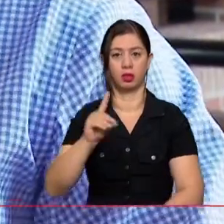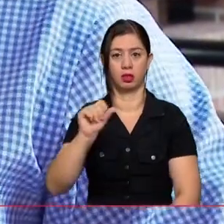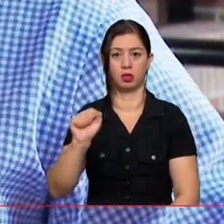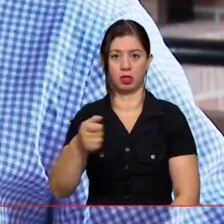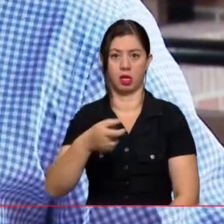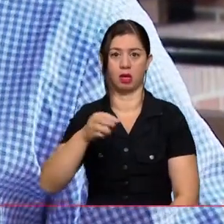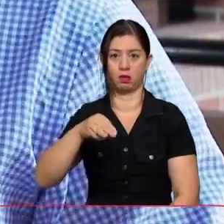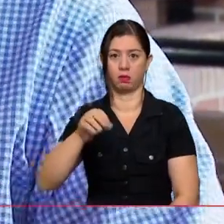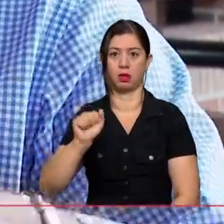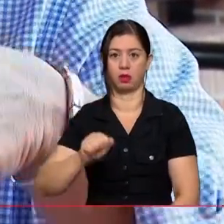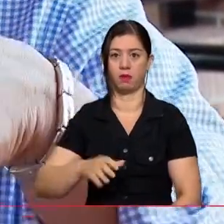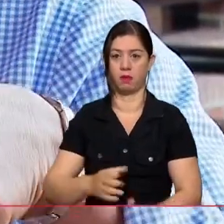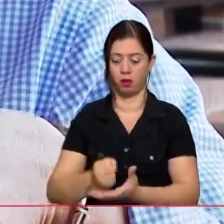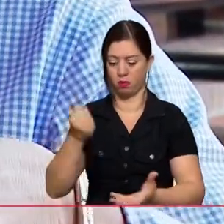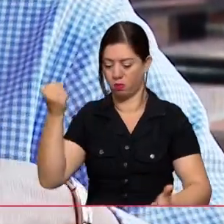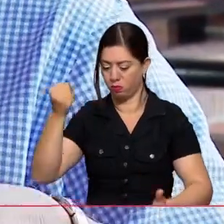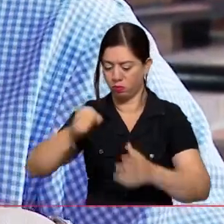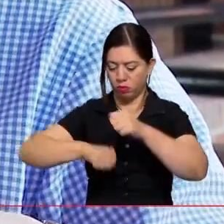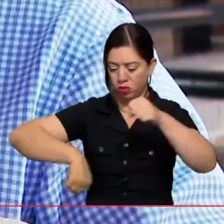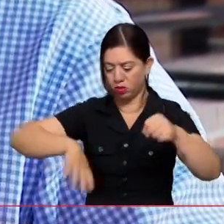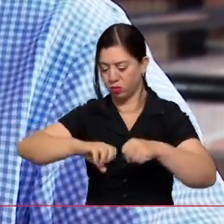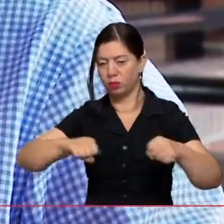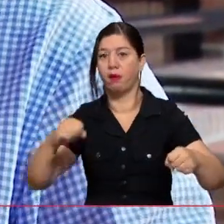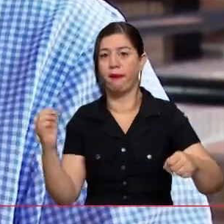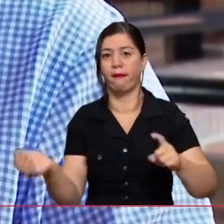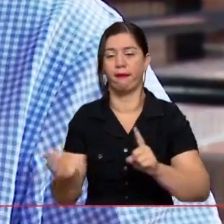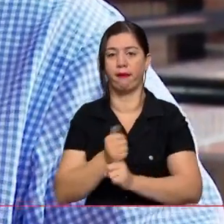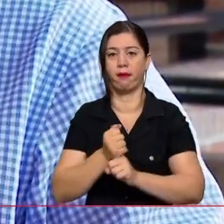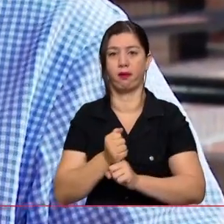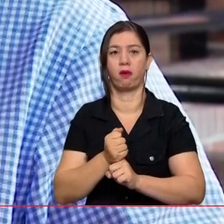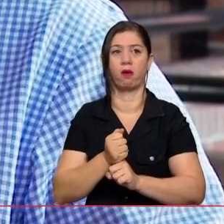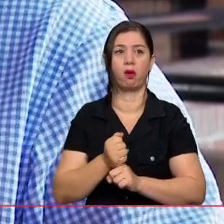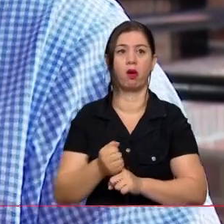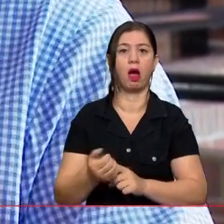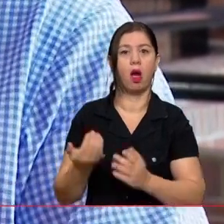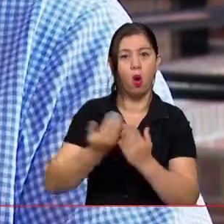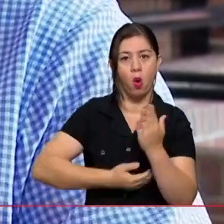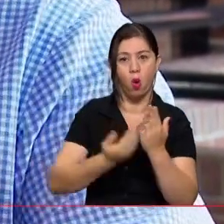la tarea de abrir la bolsa y encontrar los recibos de pagos o